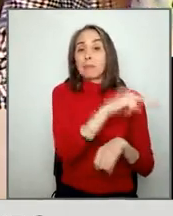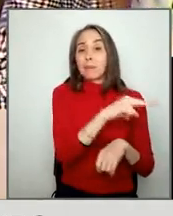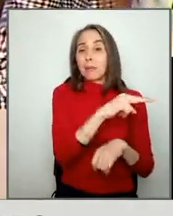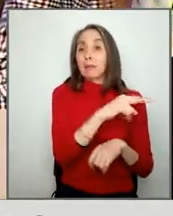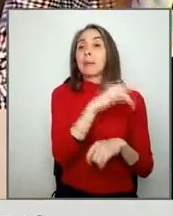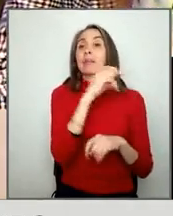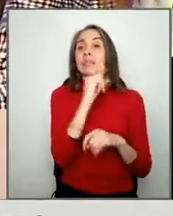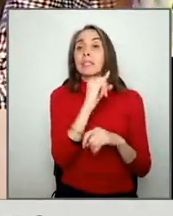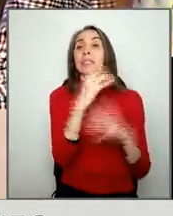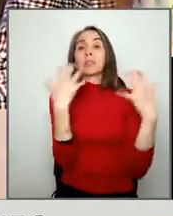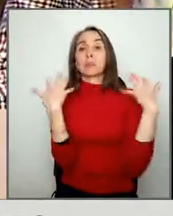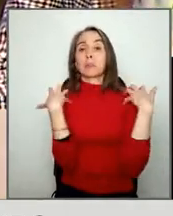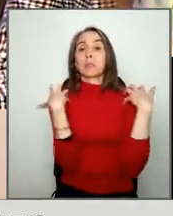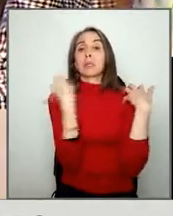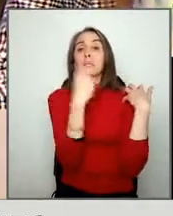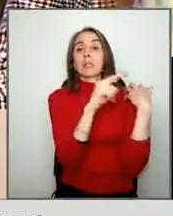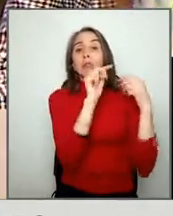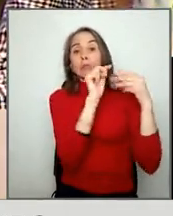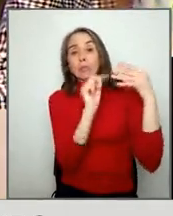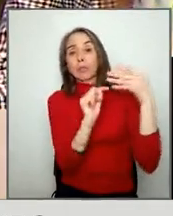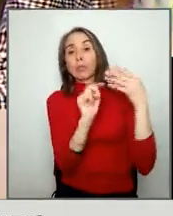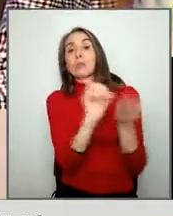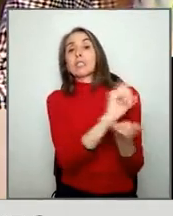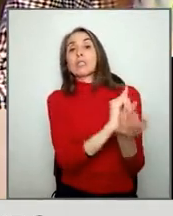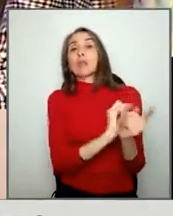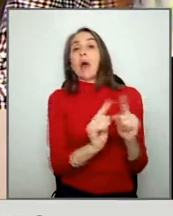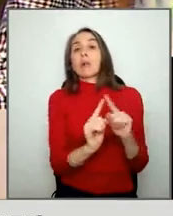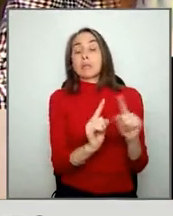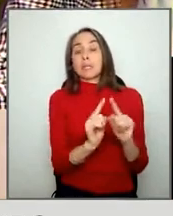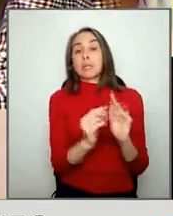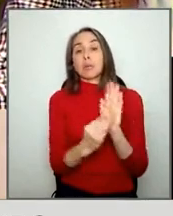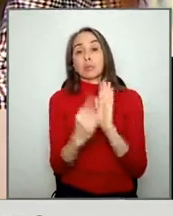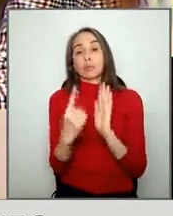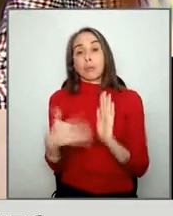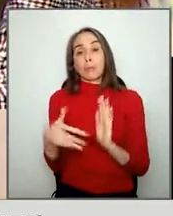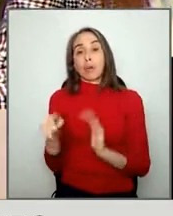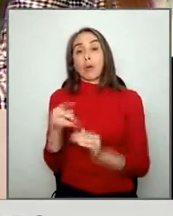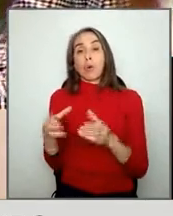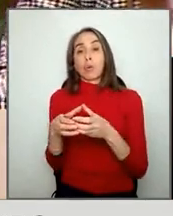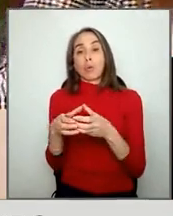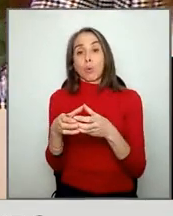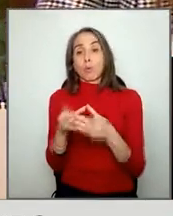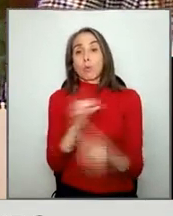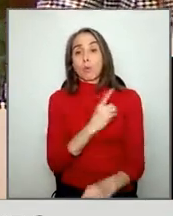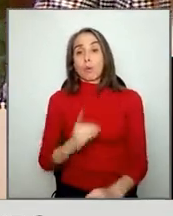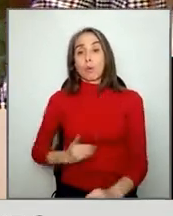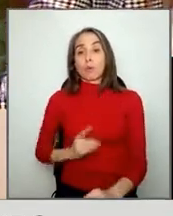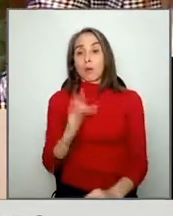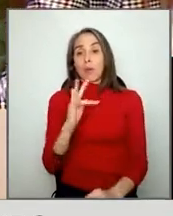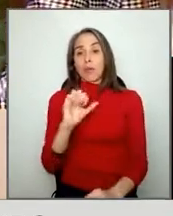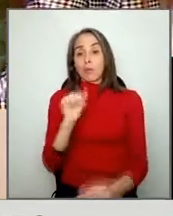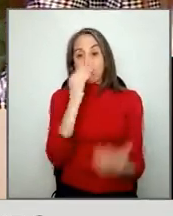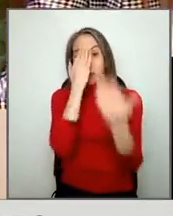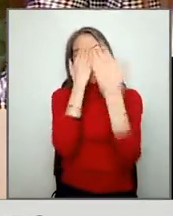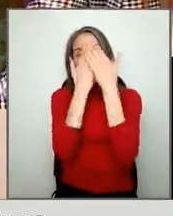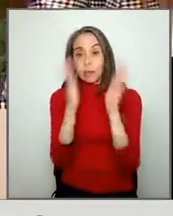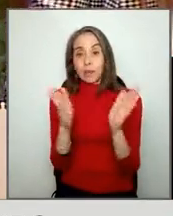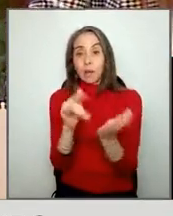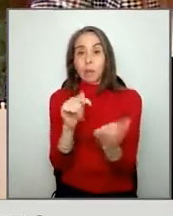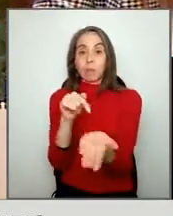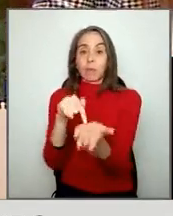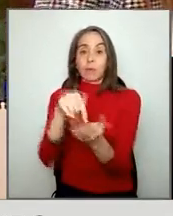competencia en el mismo sentido esto ha sido priorizado por el comité del frente amplio en votación